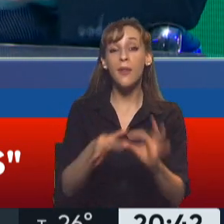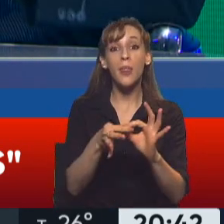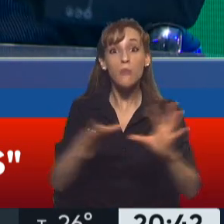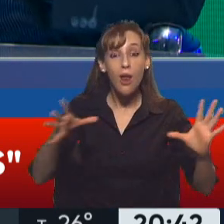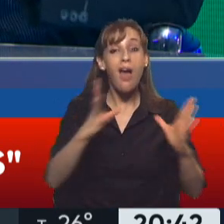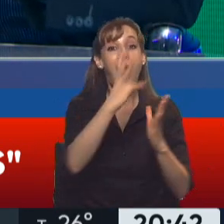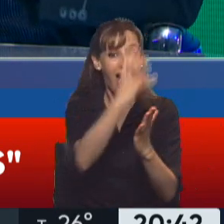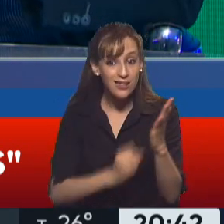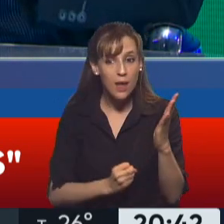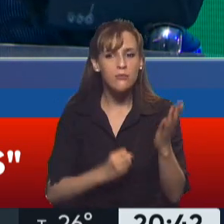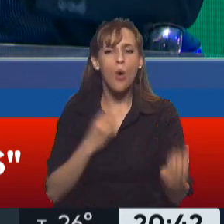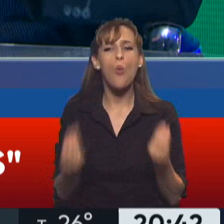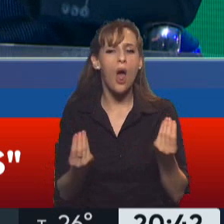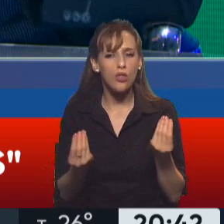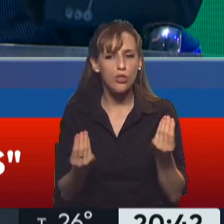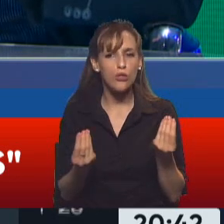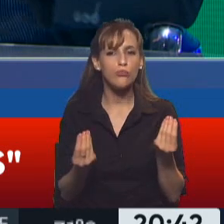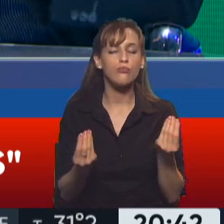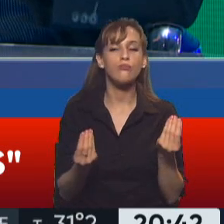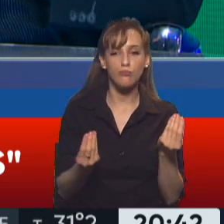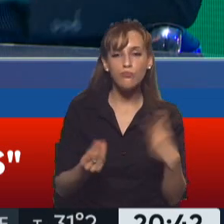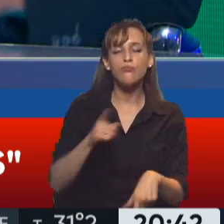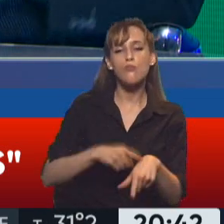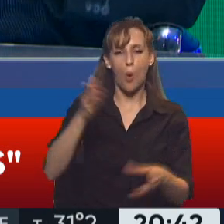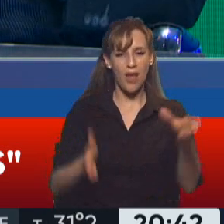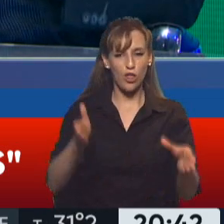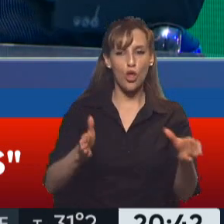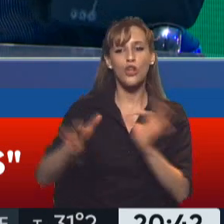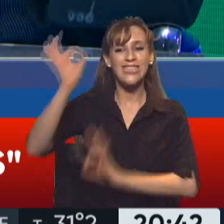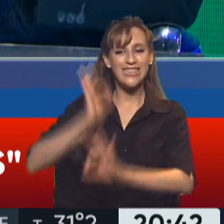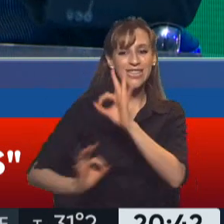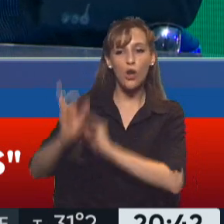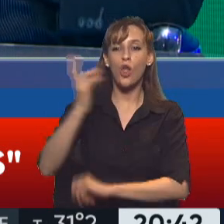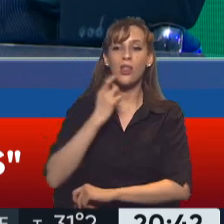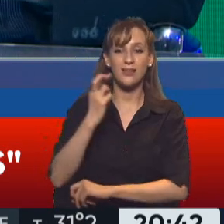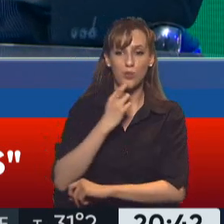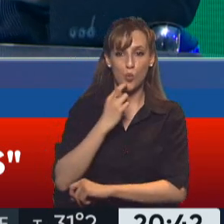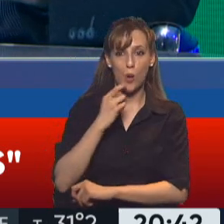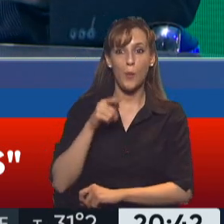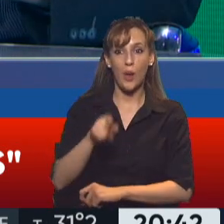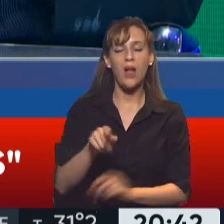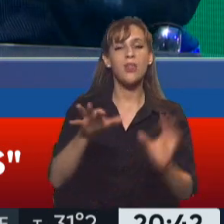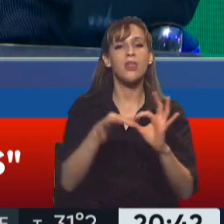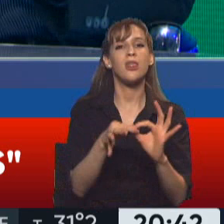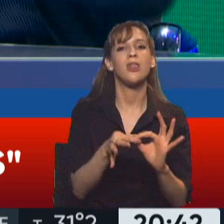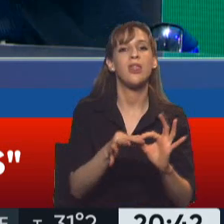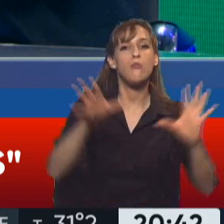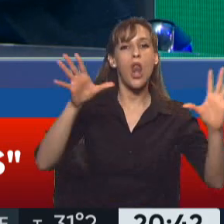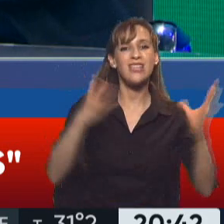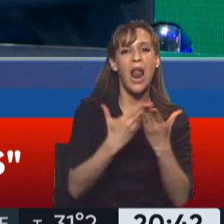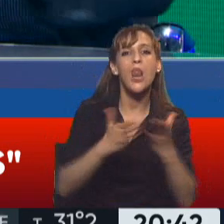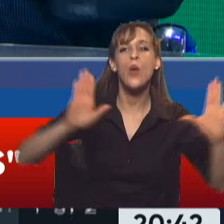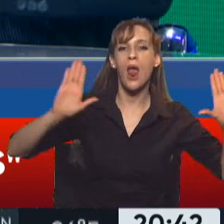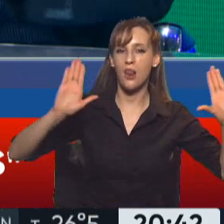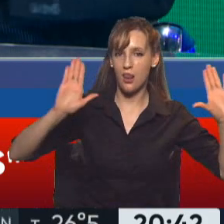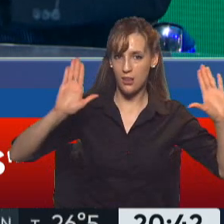cuando surgió esta especie de oxímoron, que para el siglo XIX era algo muy raro, que es la expresión democracia liberal, ¿no? En el siglo XIX se era